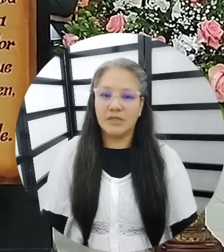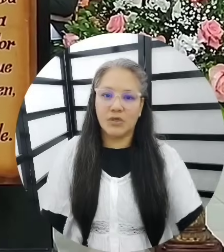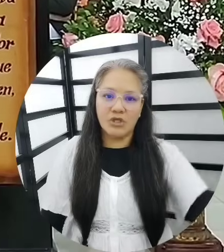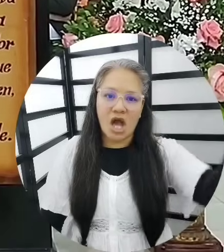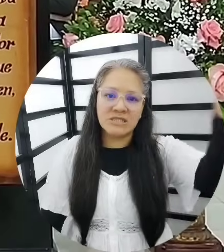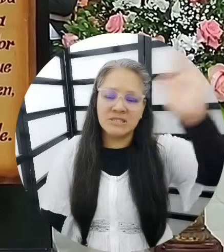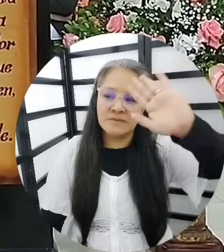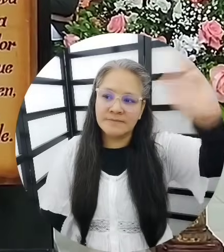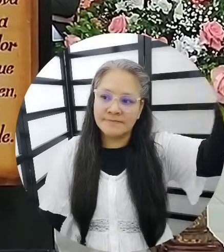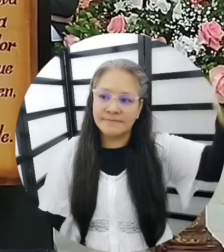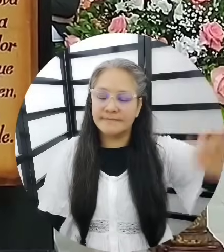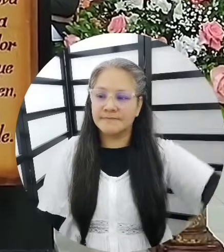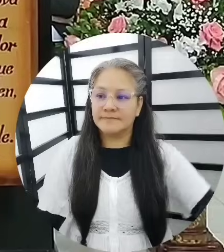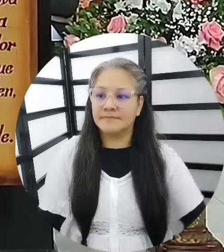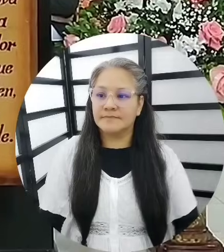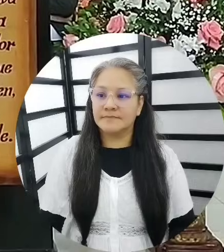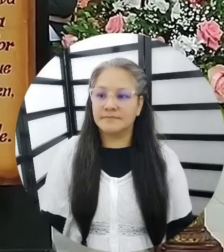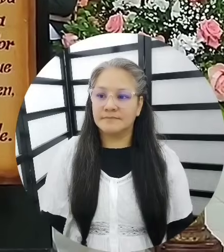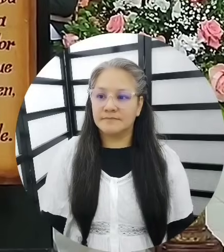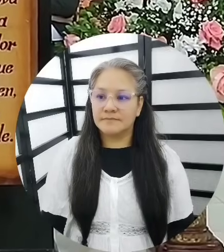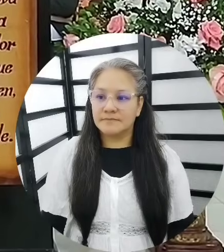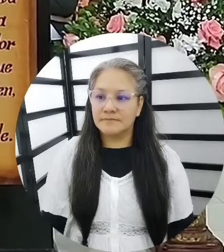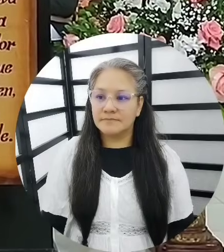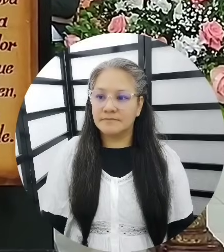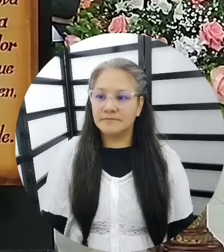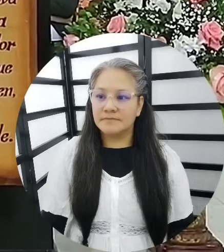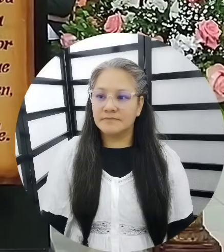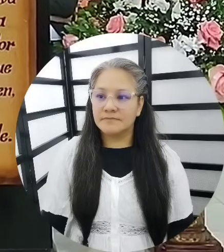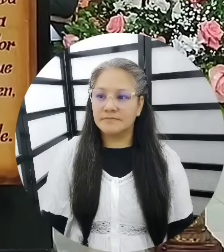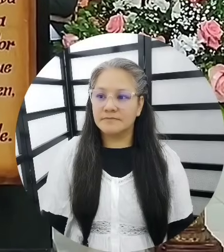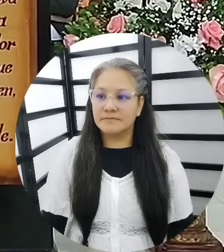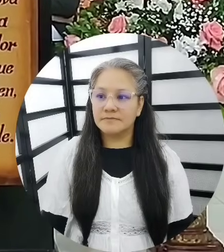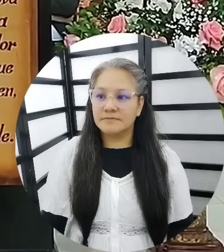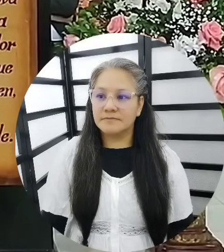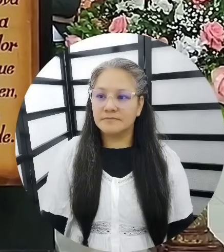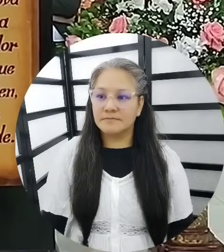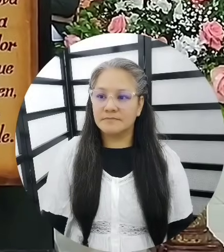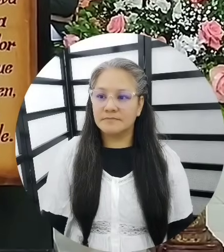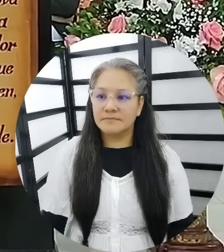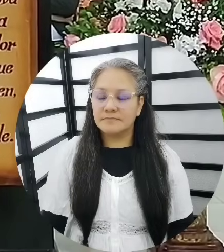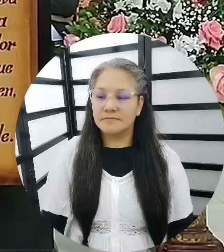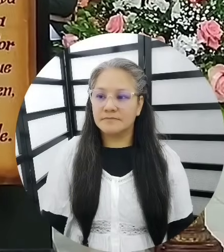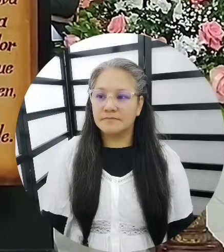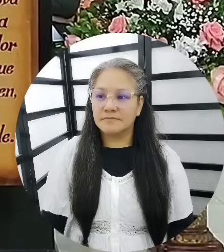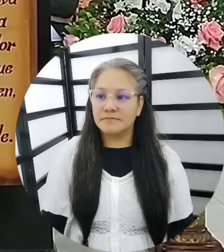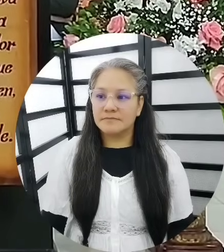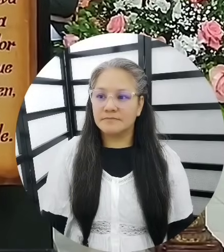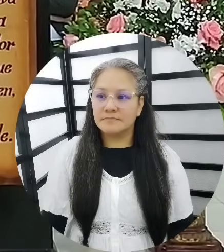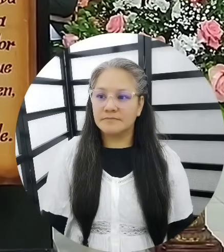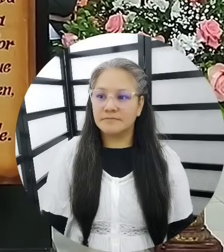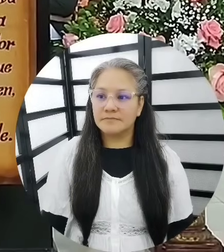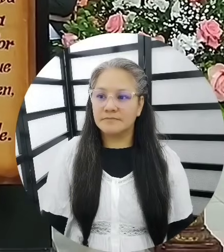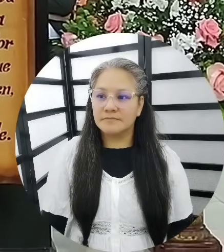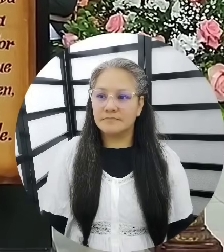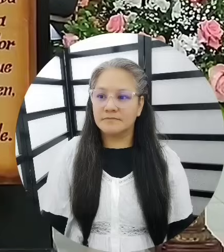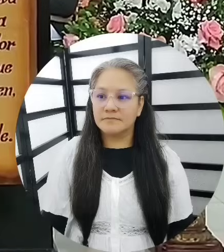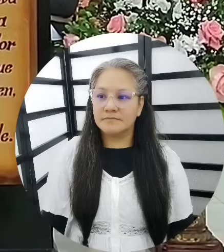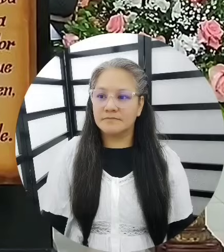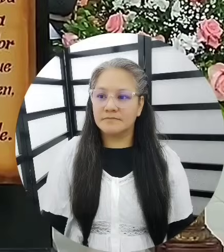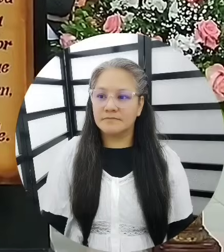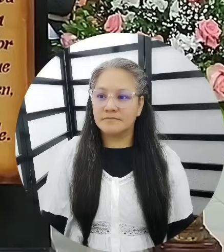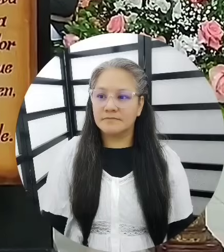el 75. Él trajo un obrero, un muchacho de Puerto Rico, y lo dejó allí como